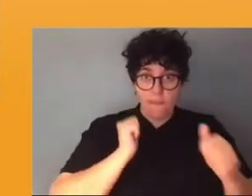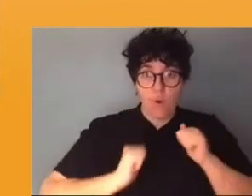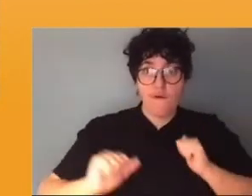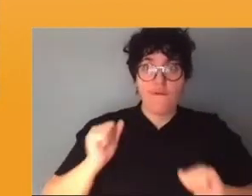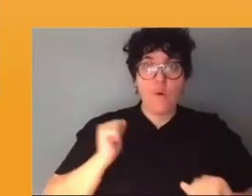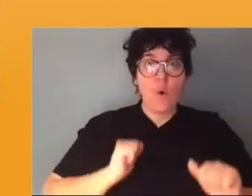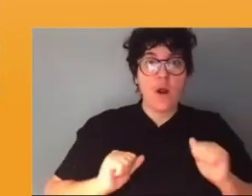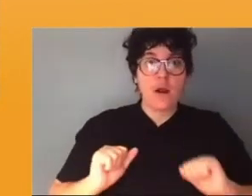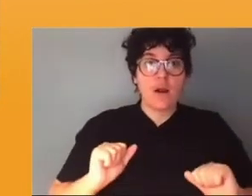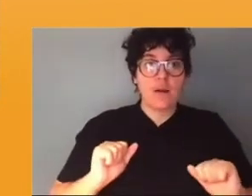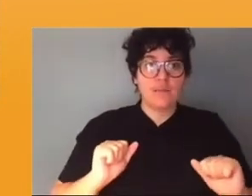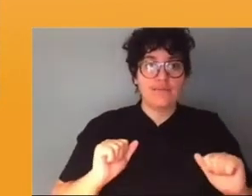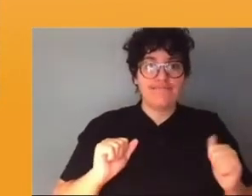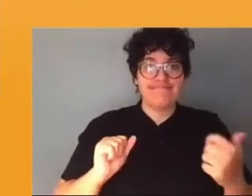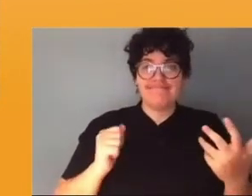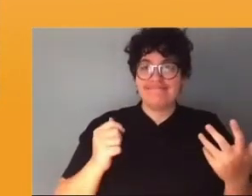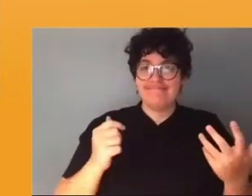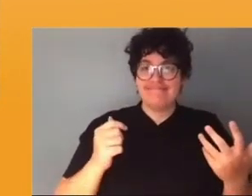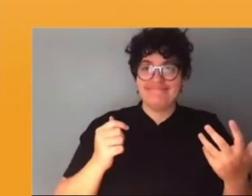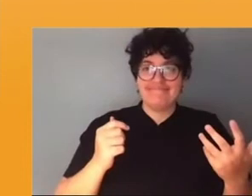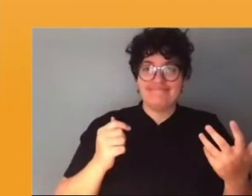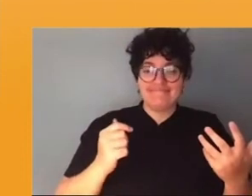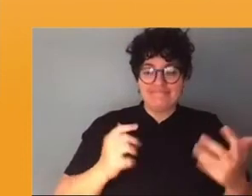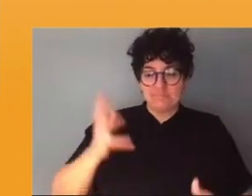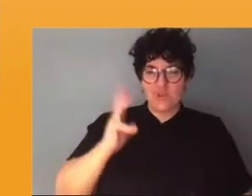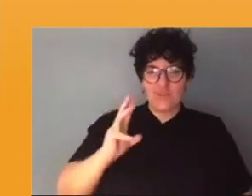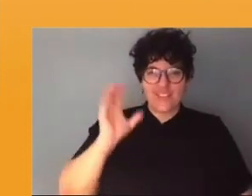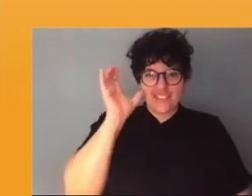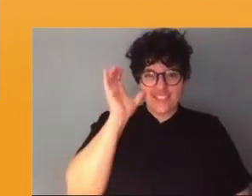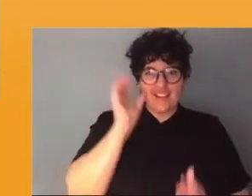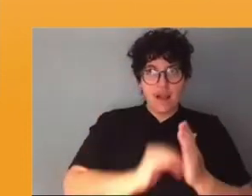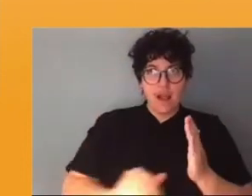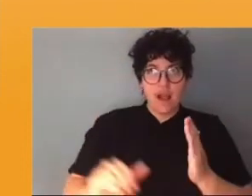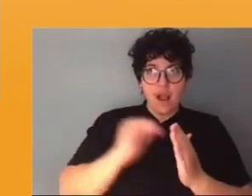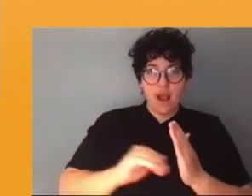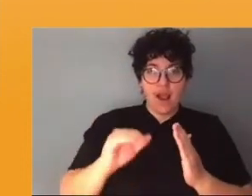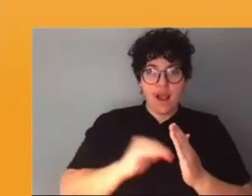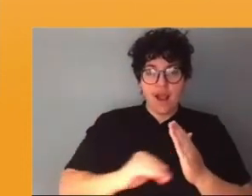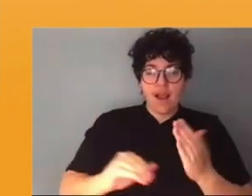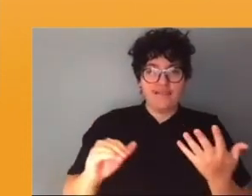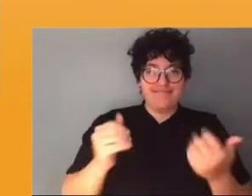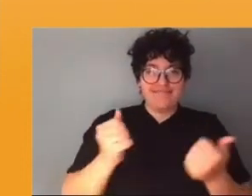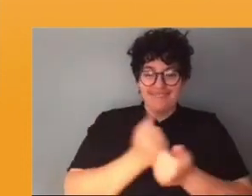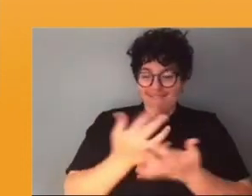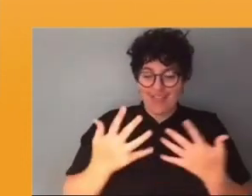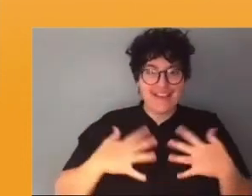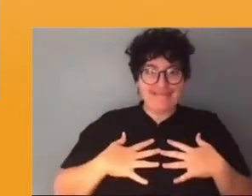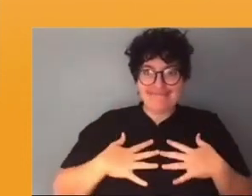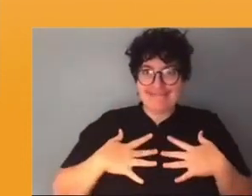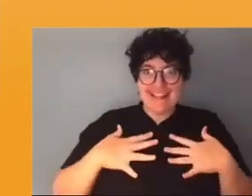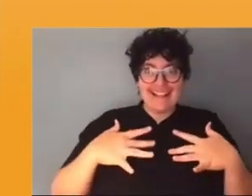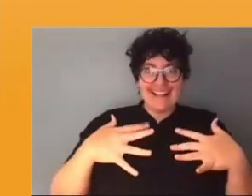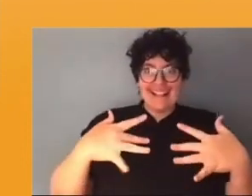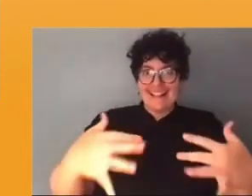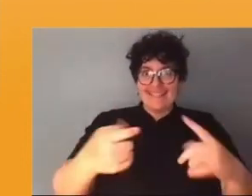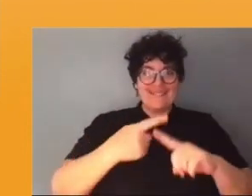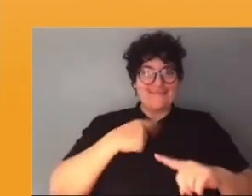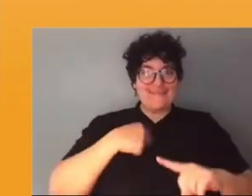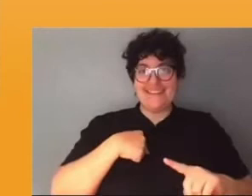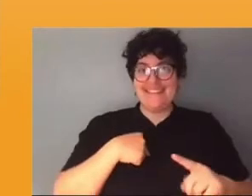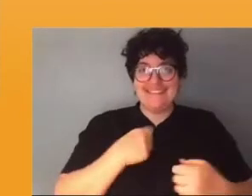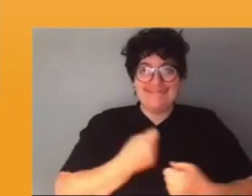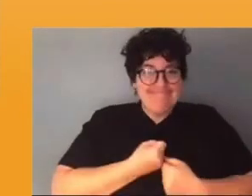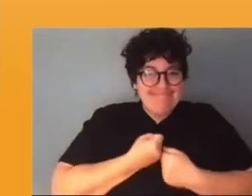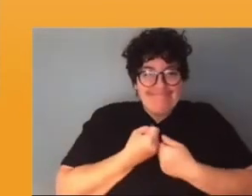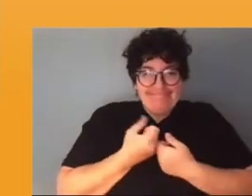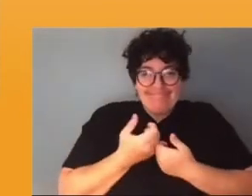performance, todo eso, toda esa música está como saliendo por los poros y yo